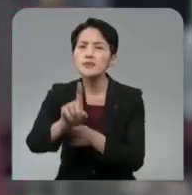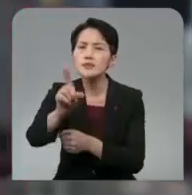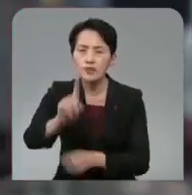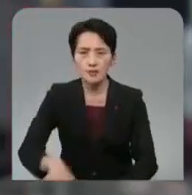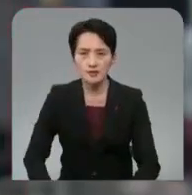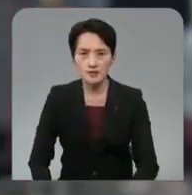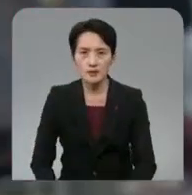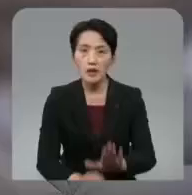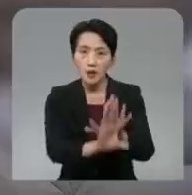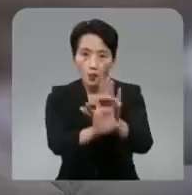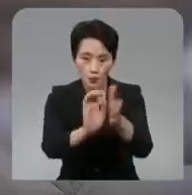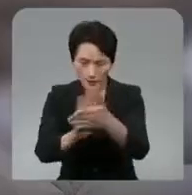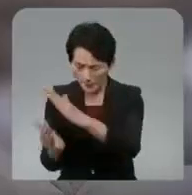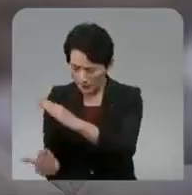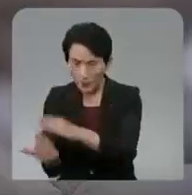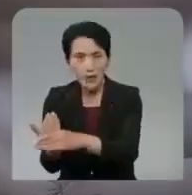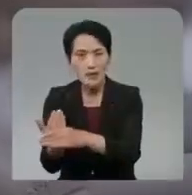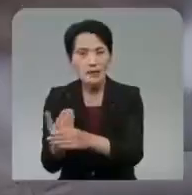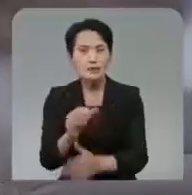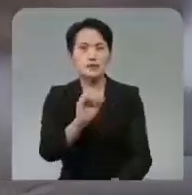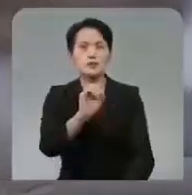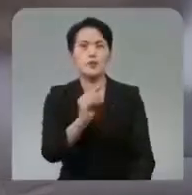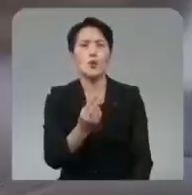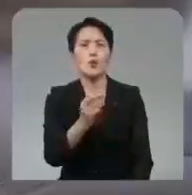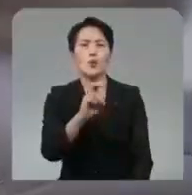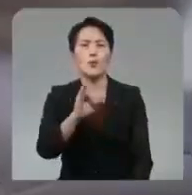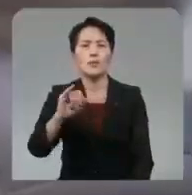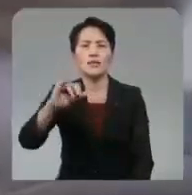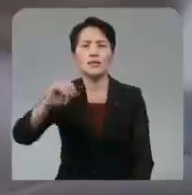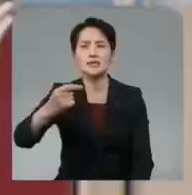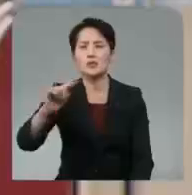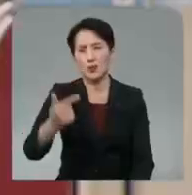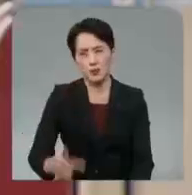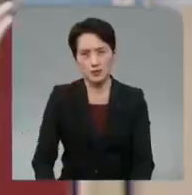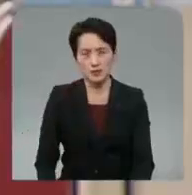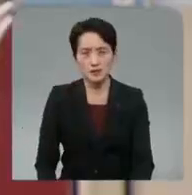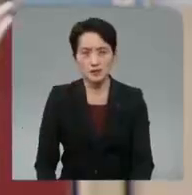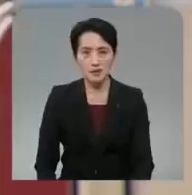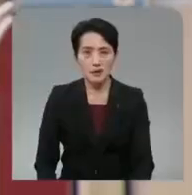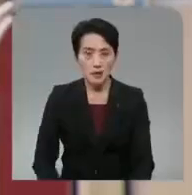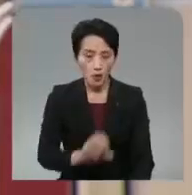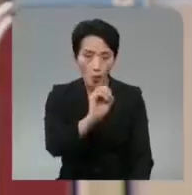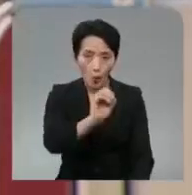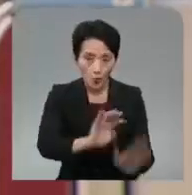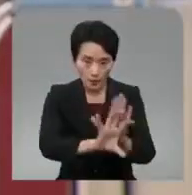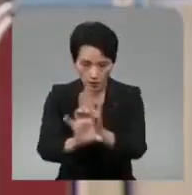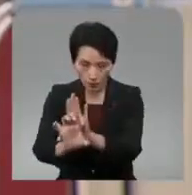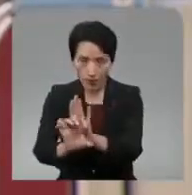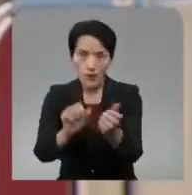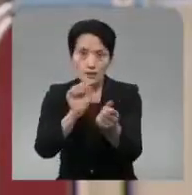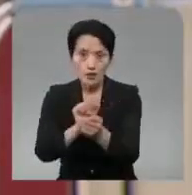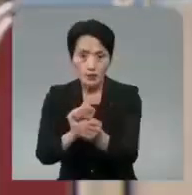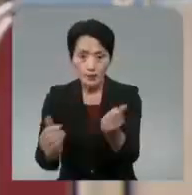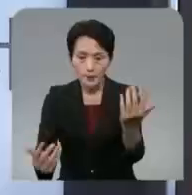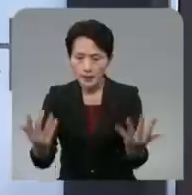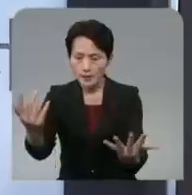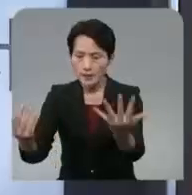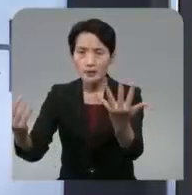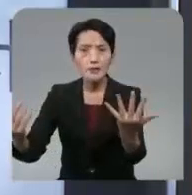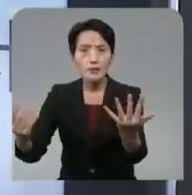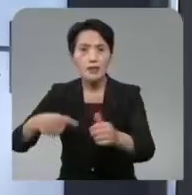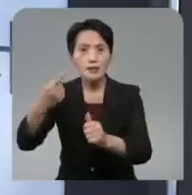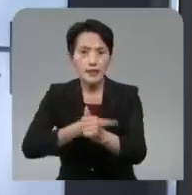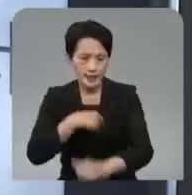desaceleración económica en este contexto y como síntomas más preocupantes la entidad menciona la